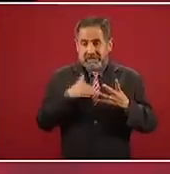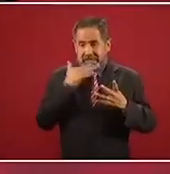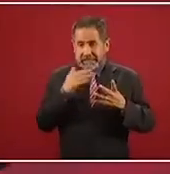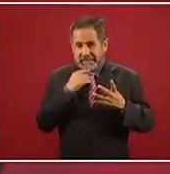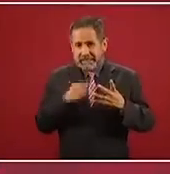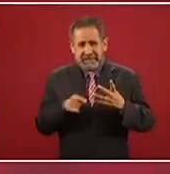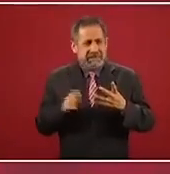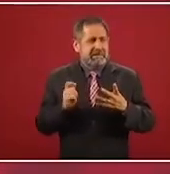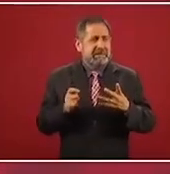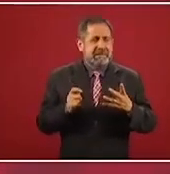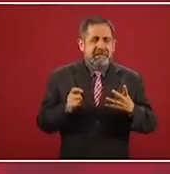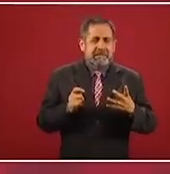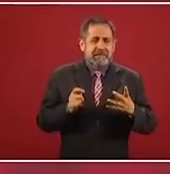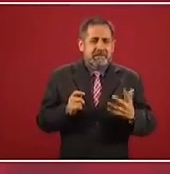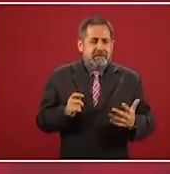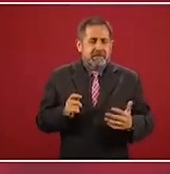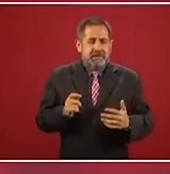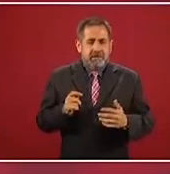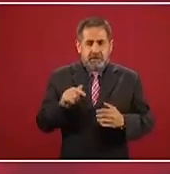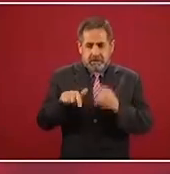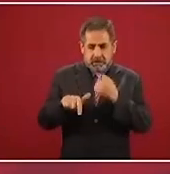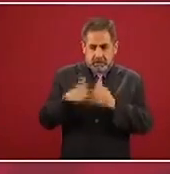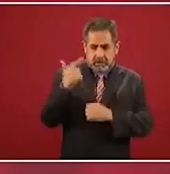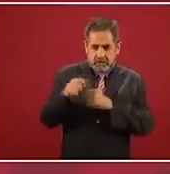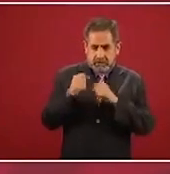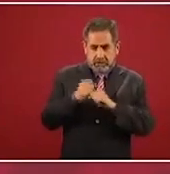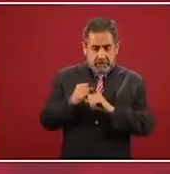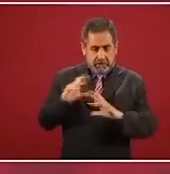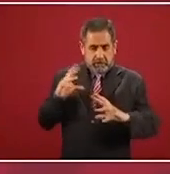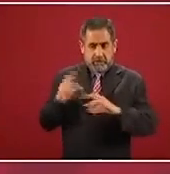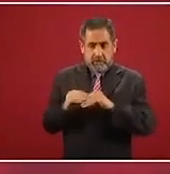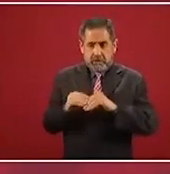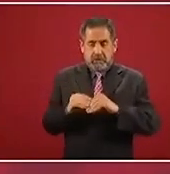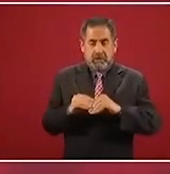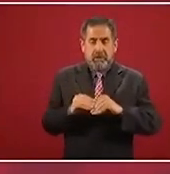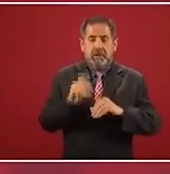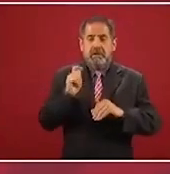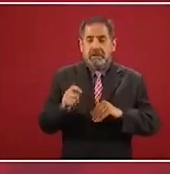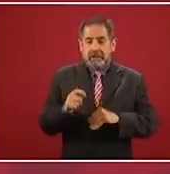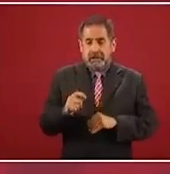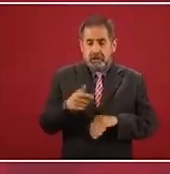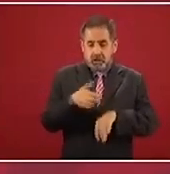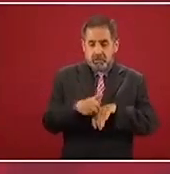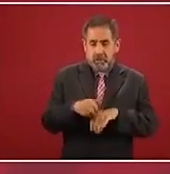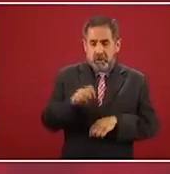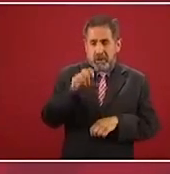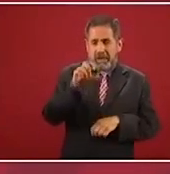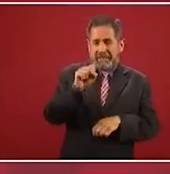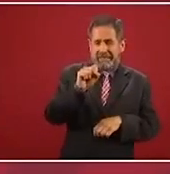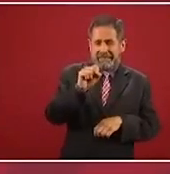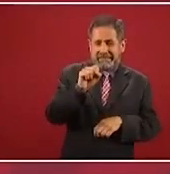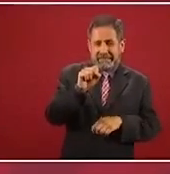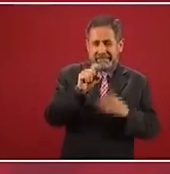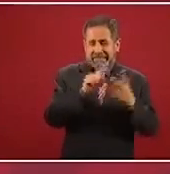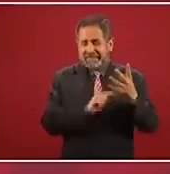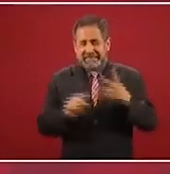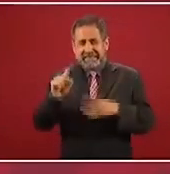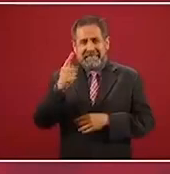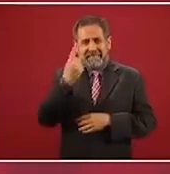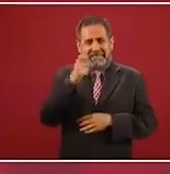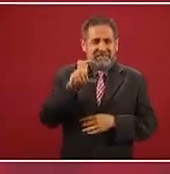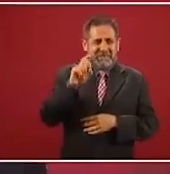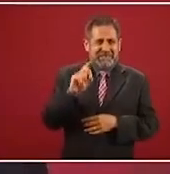en 12 años del nivel 60 al 136.